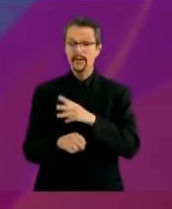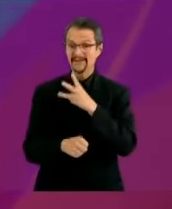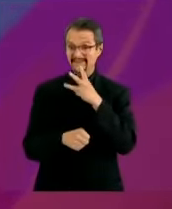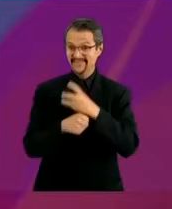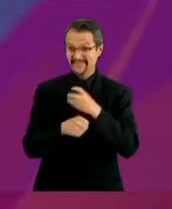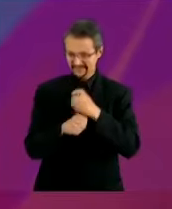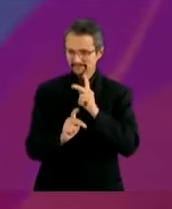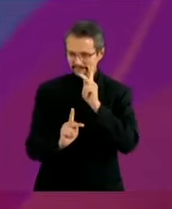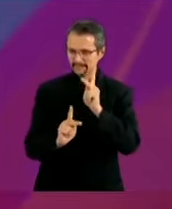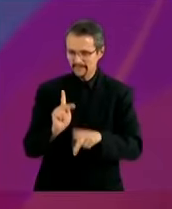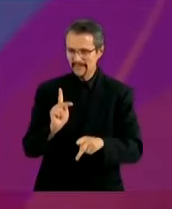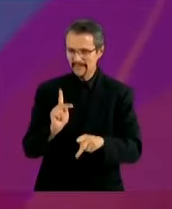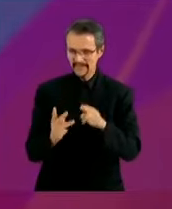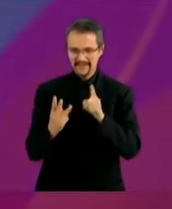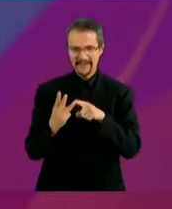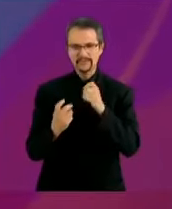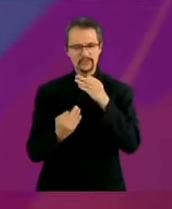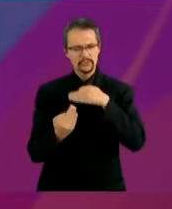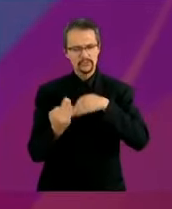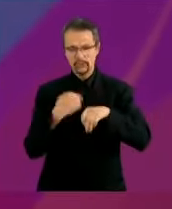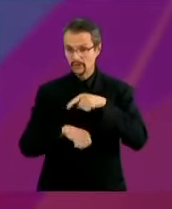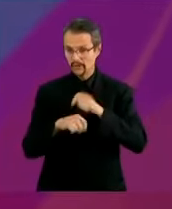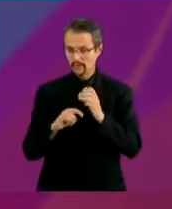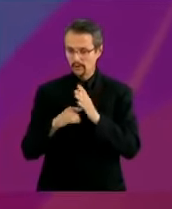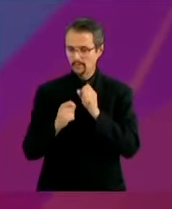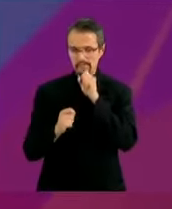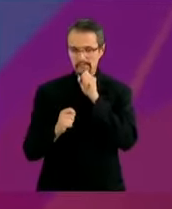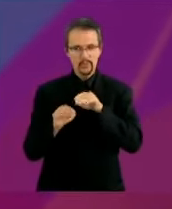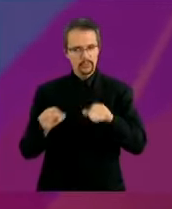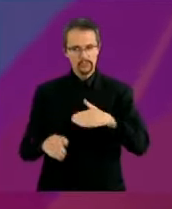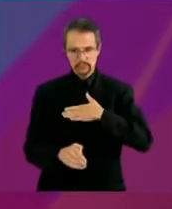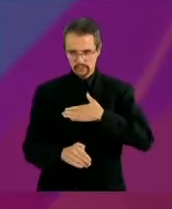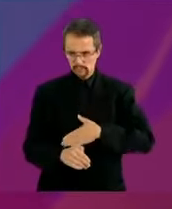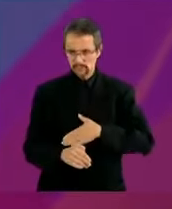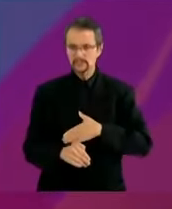estén todos exactamente a la par, si es que algo no está siendo a la par. Adelante.